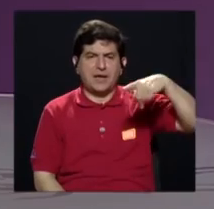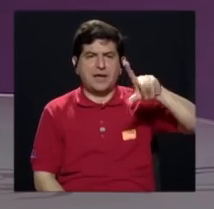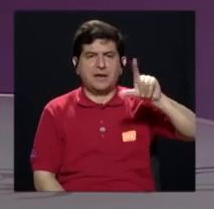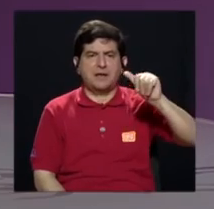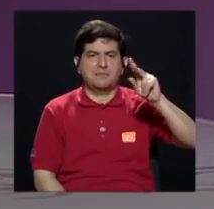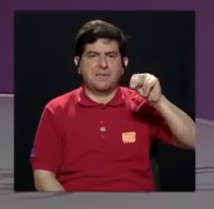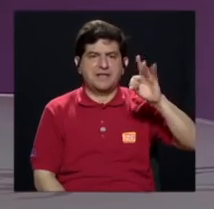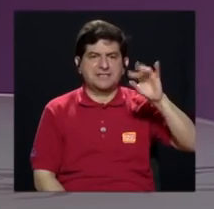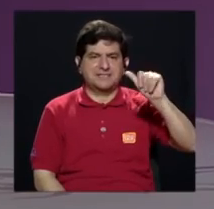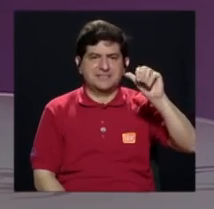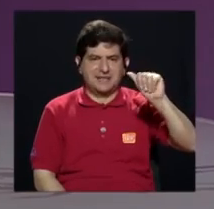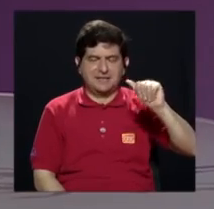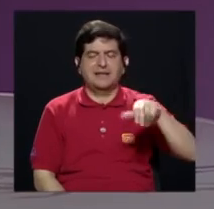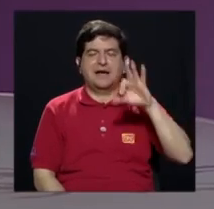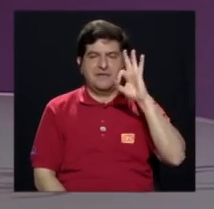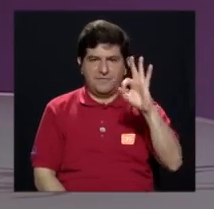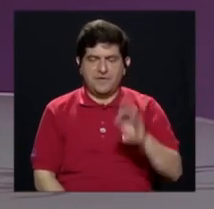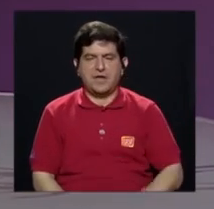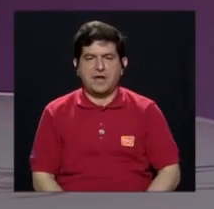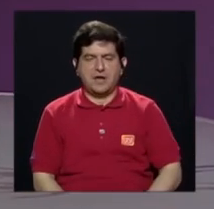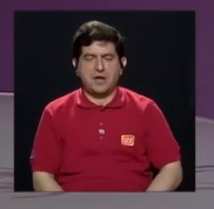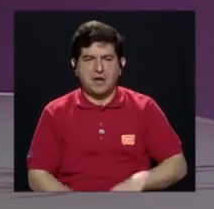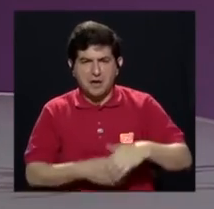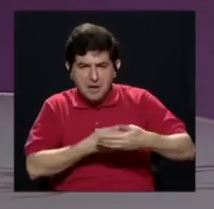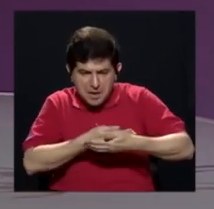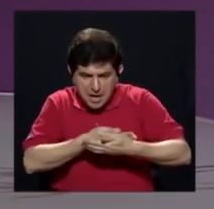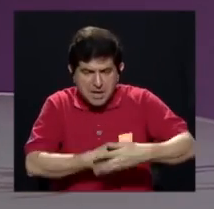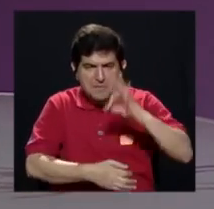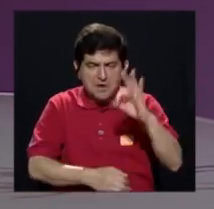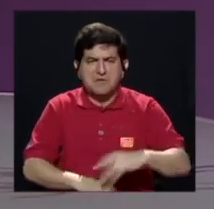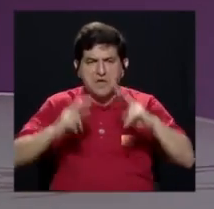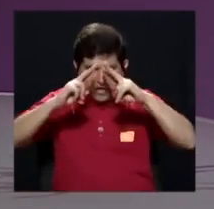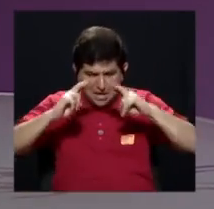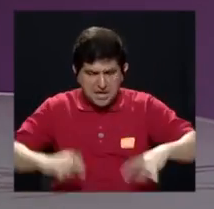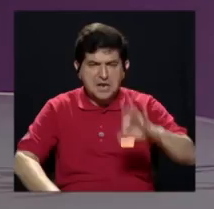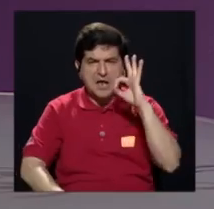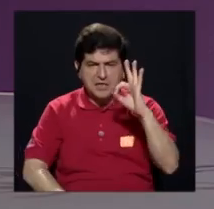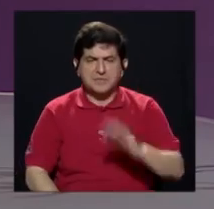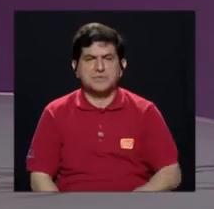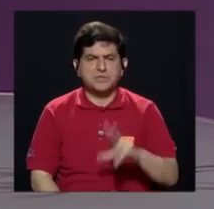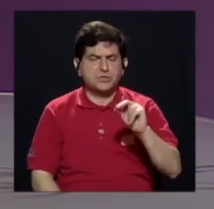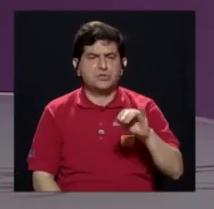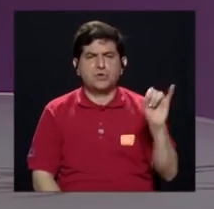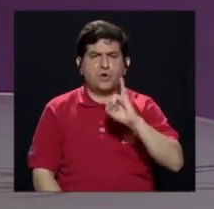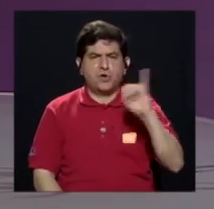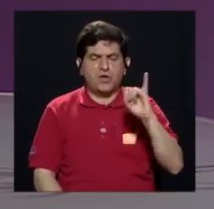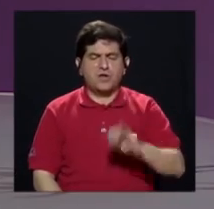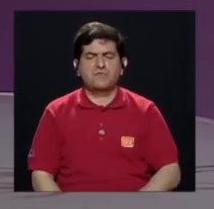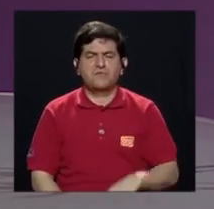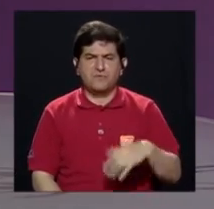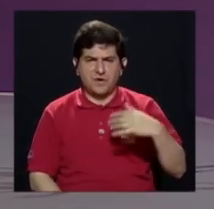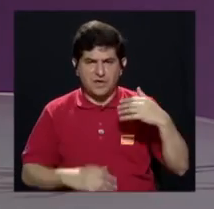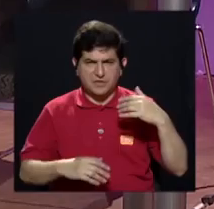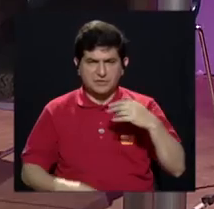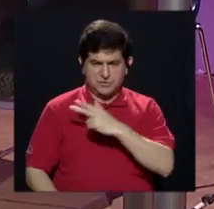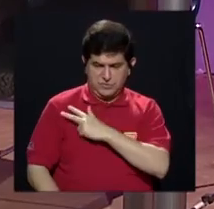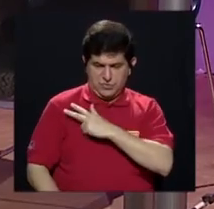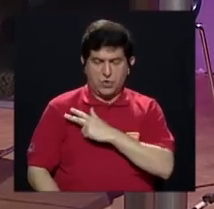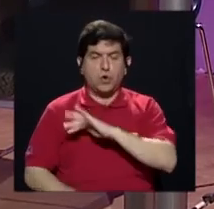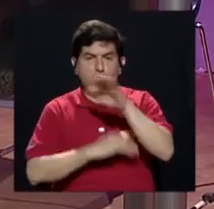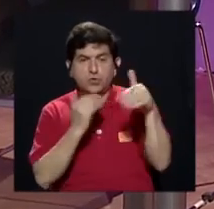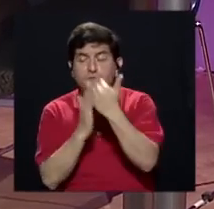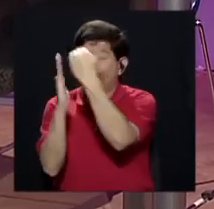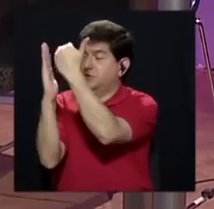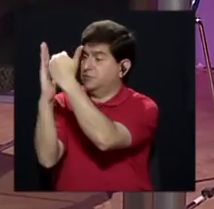que saber que el bebé está bien tengo que ver de que los exámenes están bien de que no hay una infección urinaria de que no están toda la el